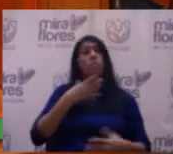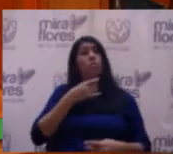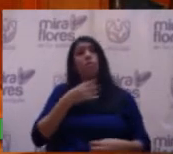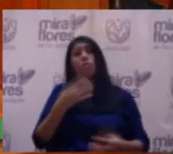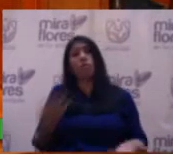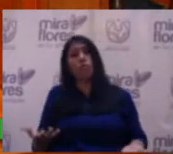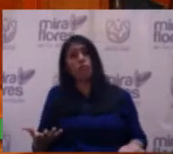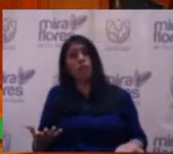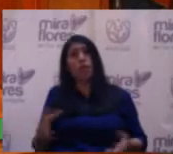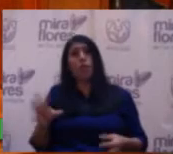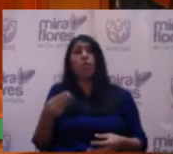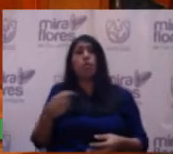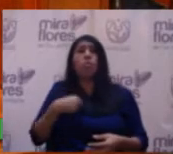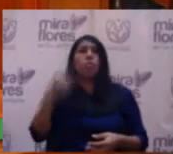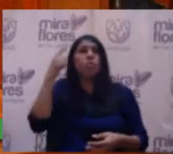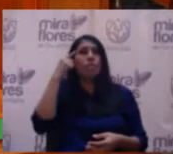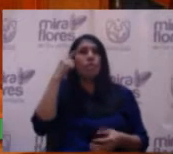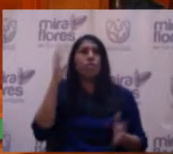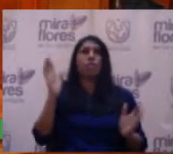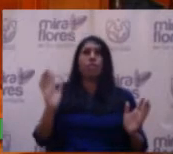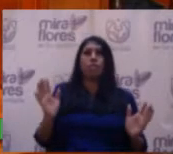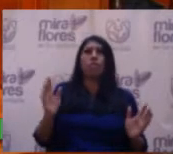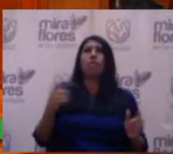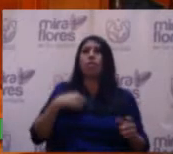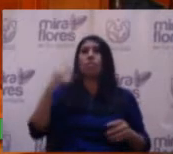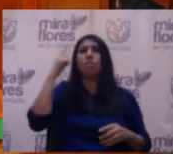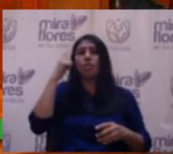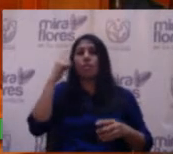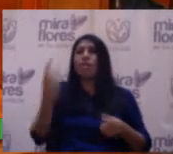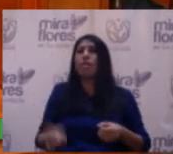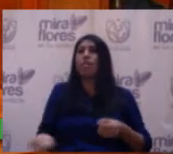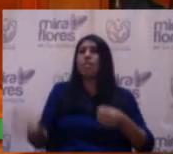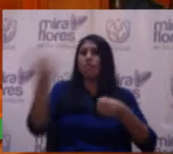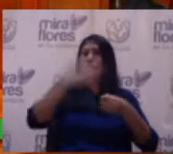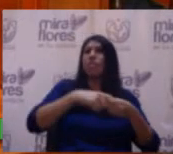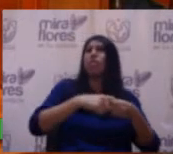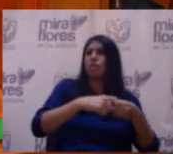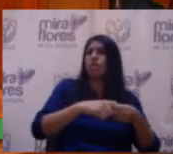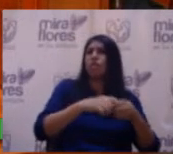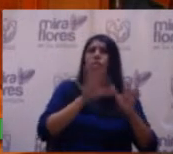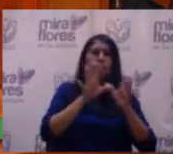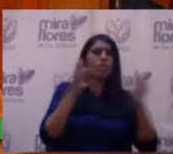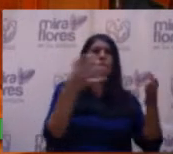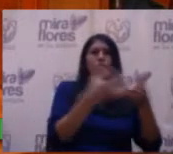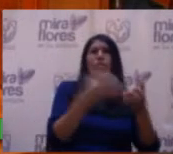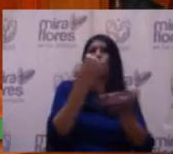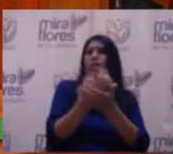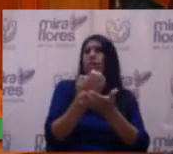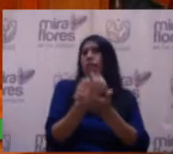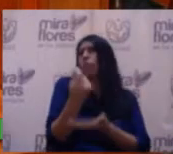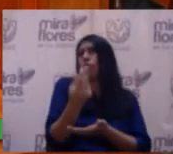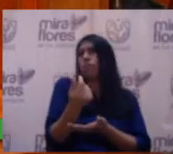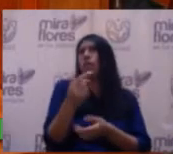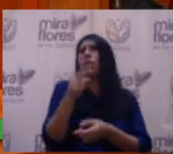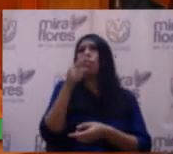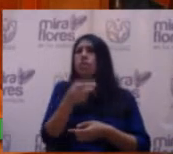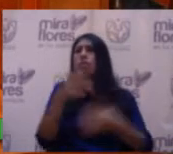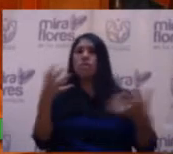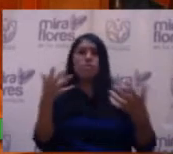acuerdo. Inclusive, pienso que debe haber estado también la Comisión de Economía, porque esta parte de acá tiene mucha relación